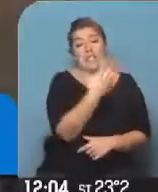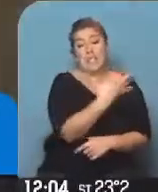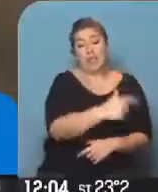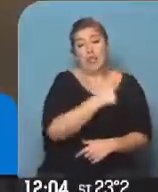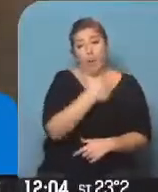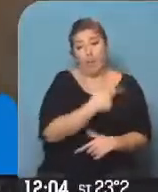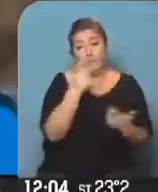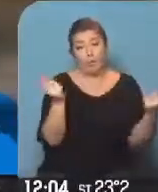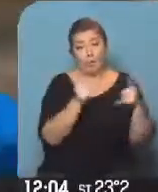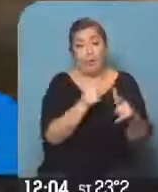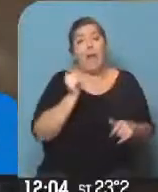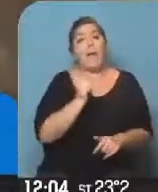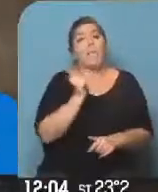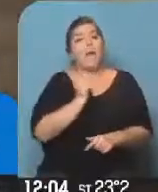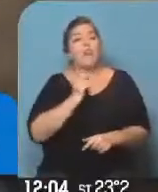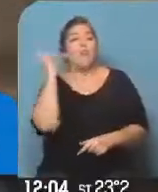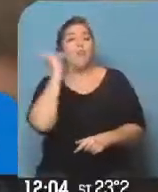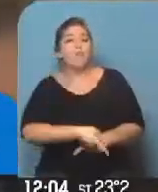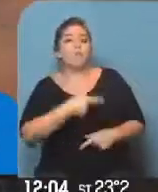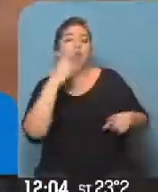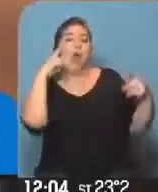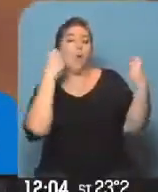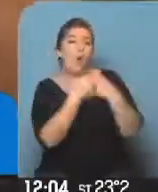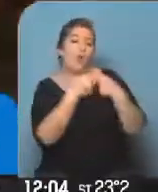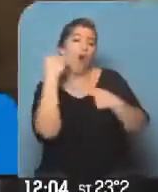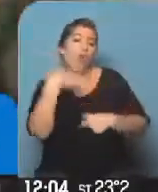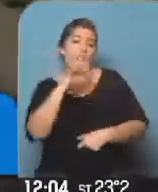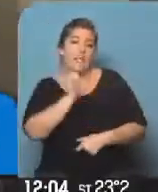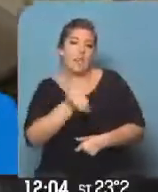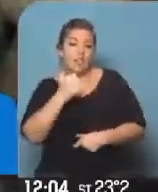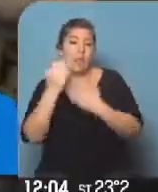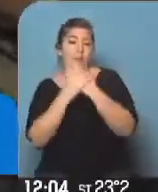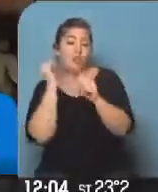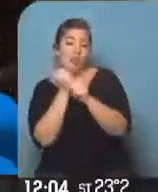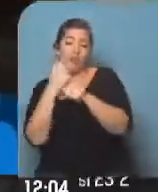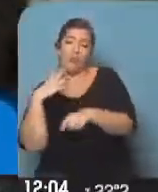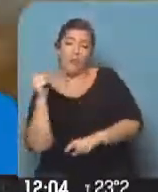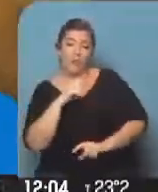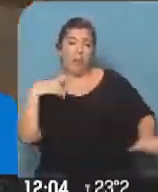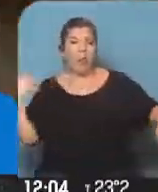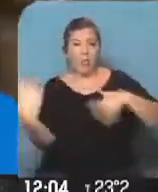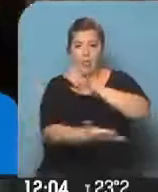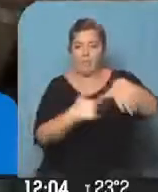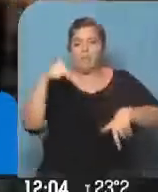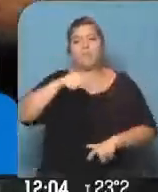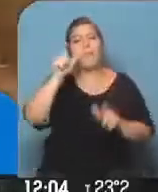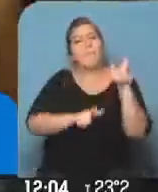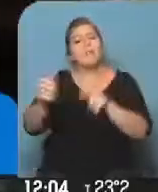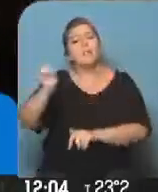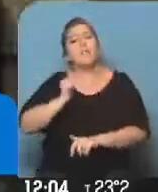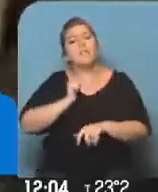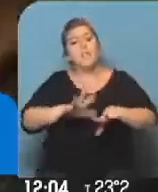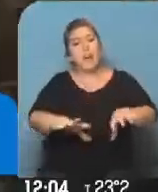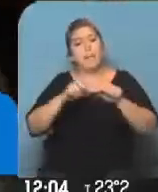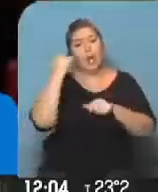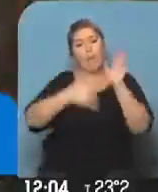decíamos, la conciliación obligatoria de parte del Ministerio de Trabajo, que aún no llega. Gran conmoción aquí, las personas que estaban esperando desde muy temprano